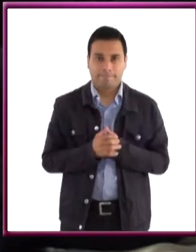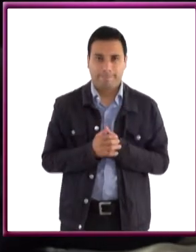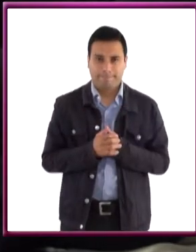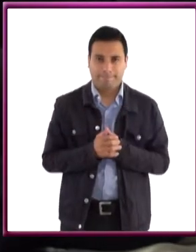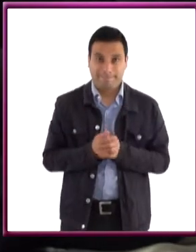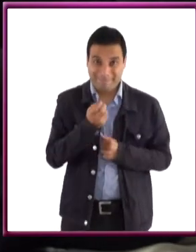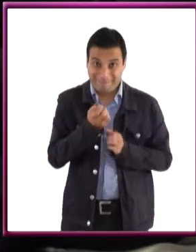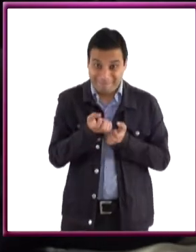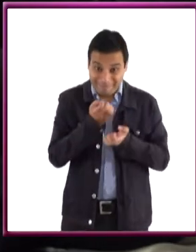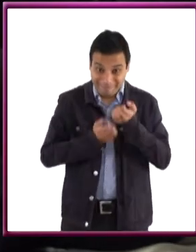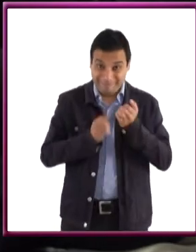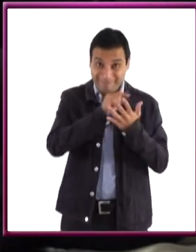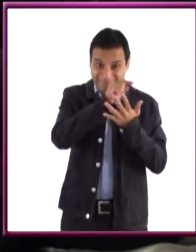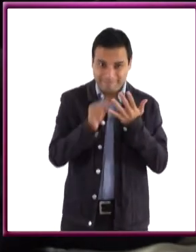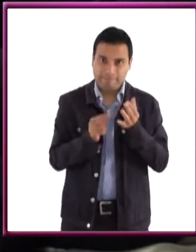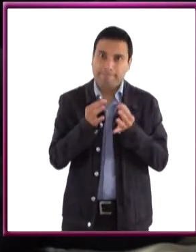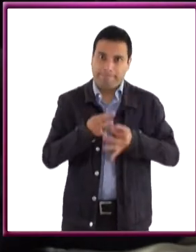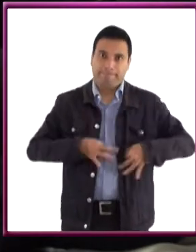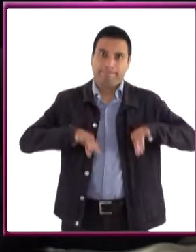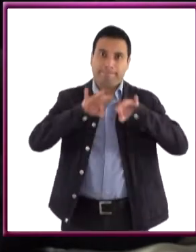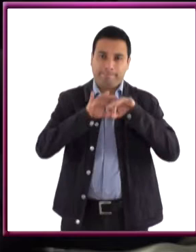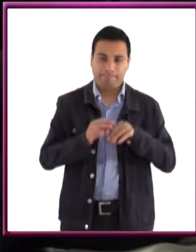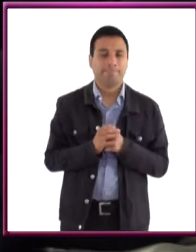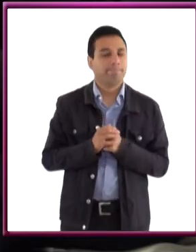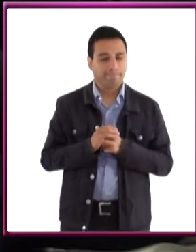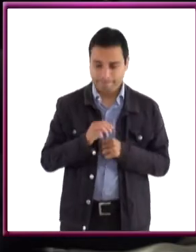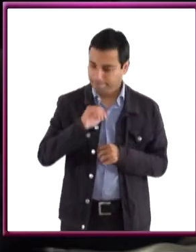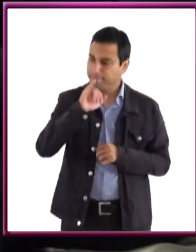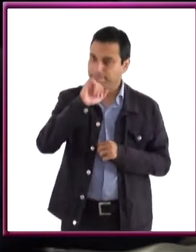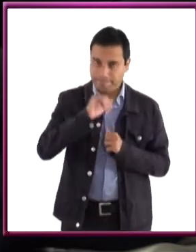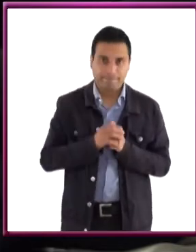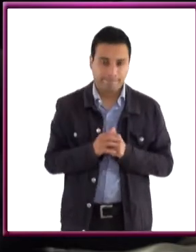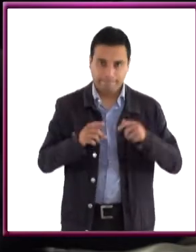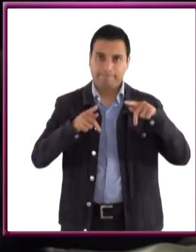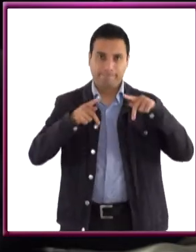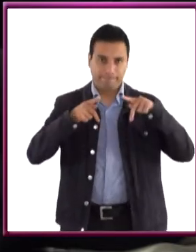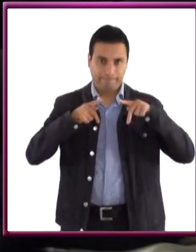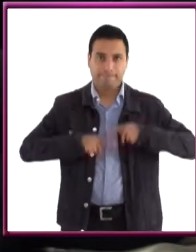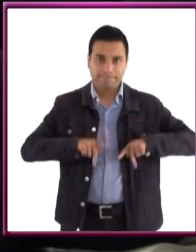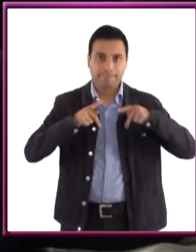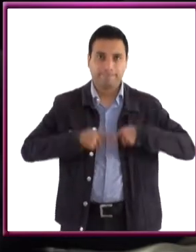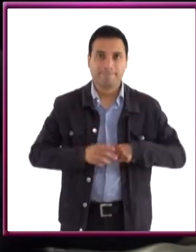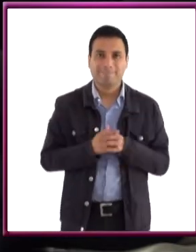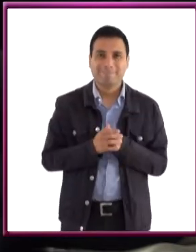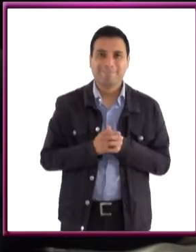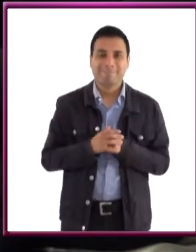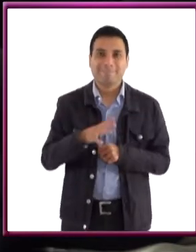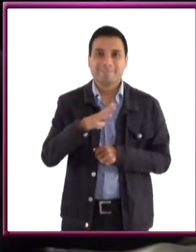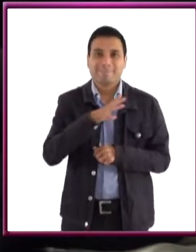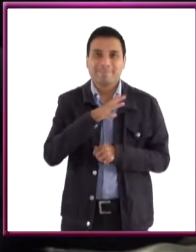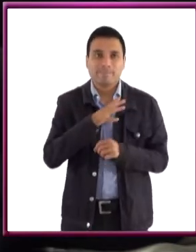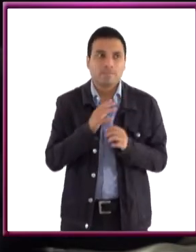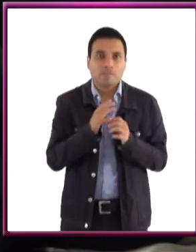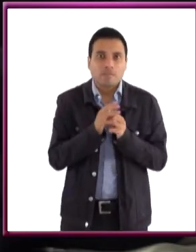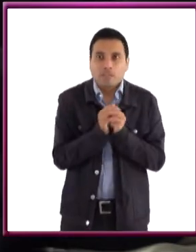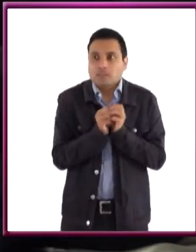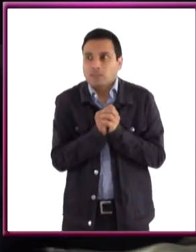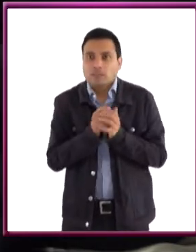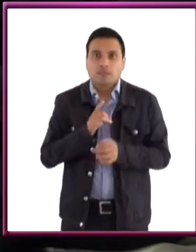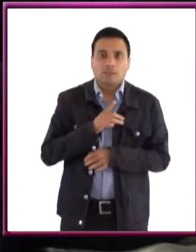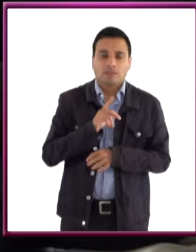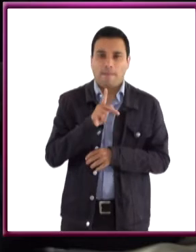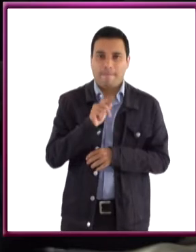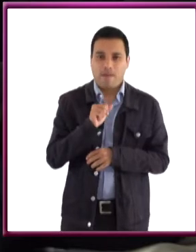las 5 cosas es esencial, ¿verdad? Sí, de hecho, para las personas que tienen trastorno de ansiedad, ataque de pánico, eso es un